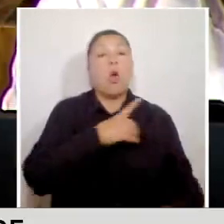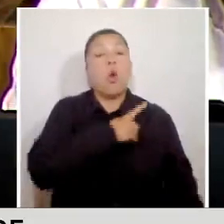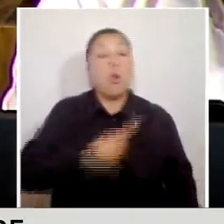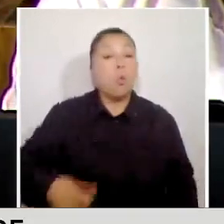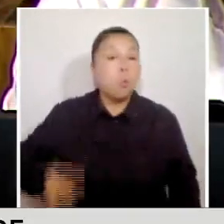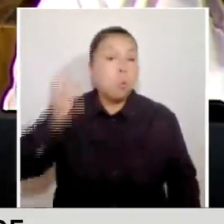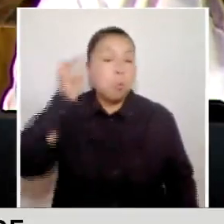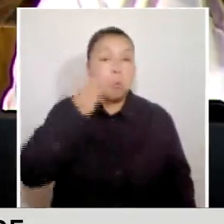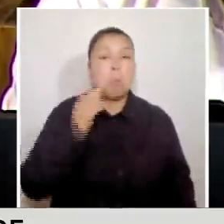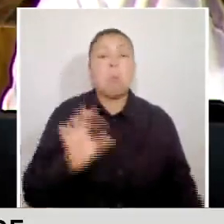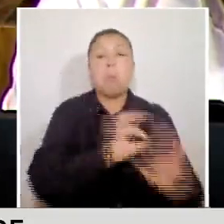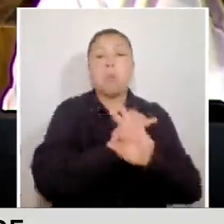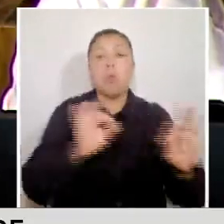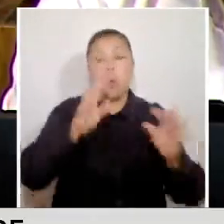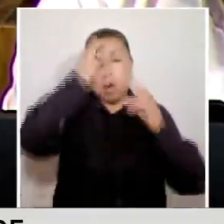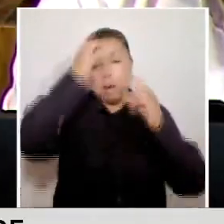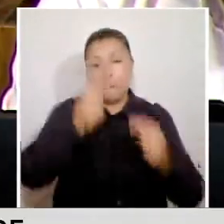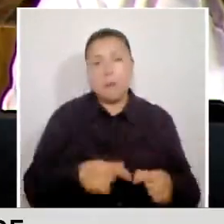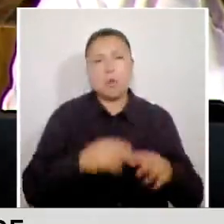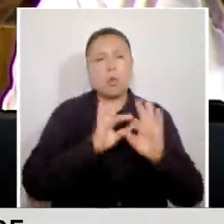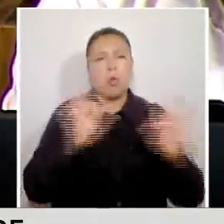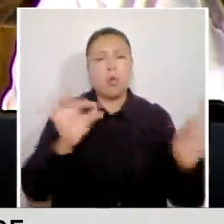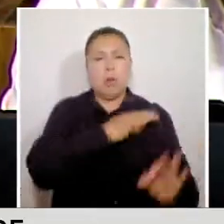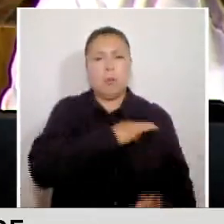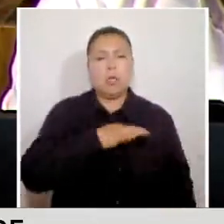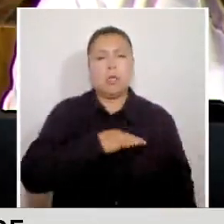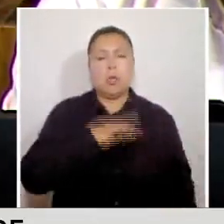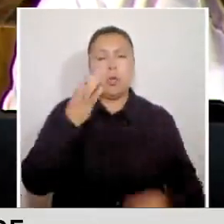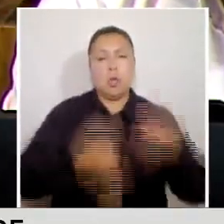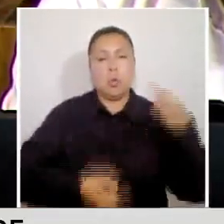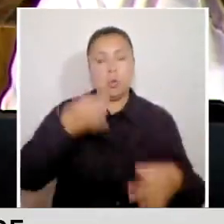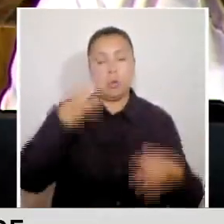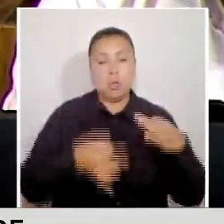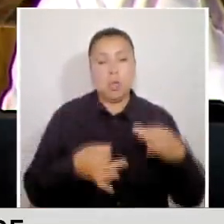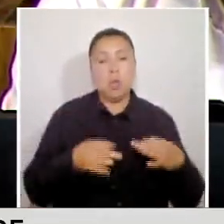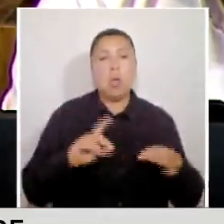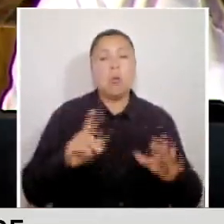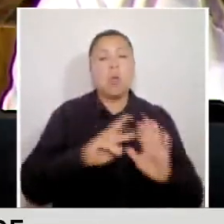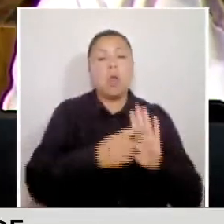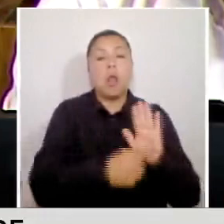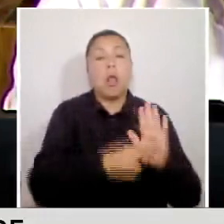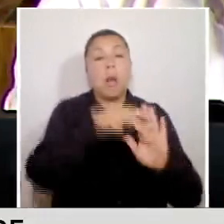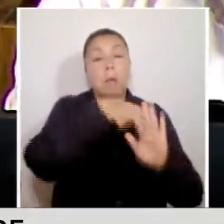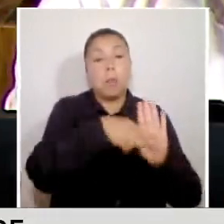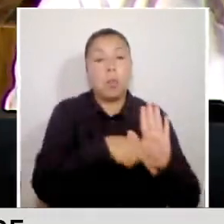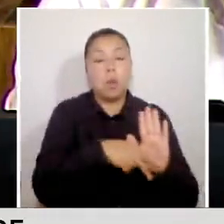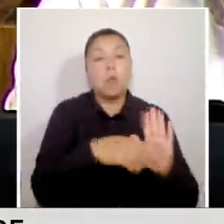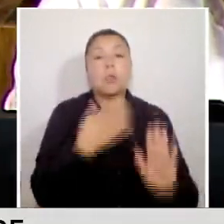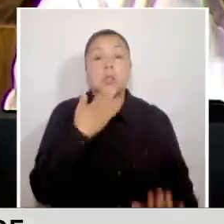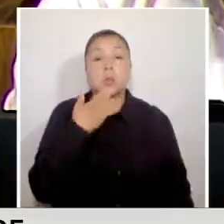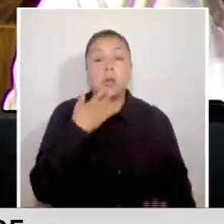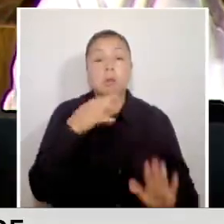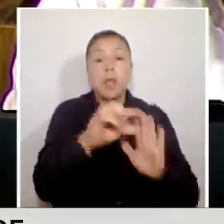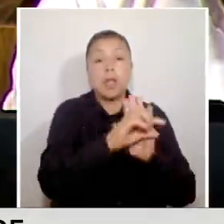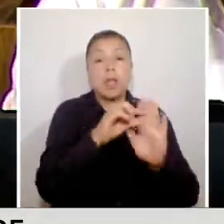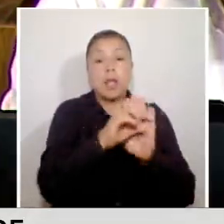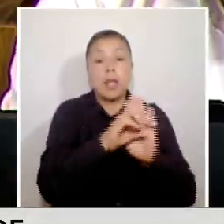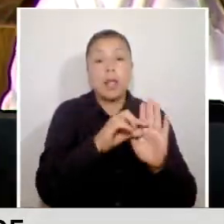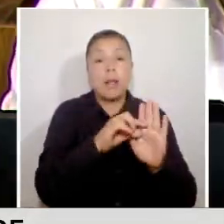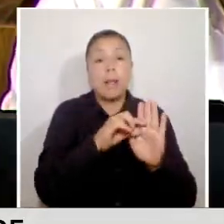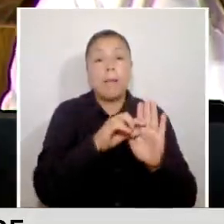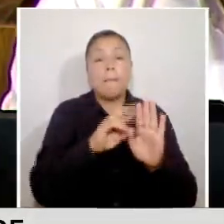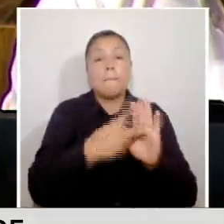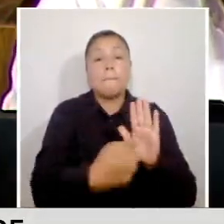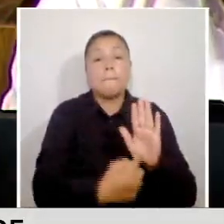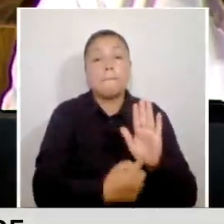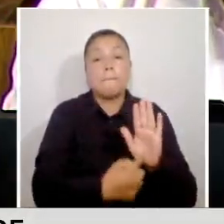ningún experto tampoco por el Ministerio de Justicia no solo pretende modificar esas normas sino que a través de esta indicación se pretende Modificar el